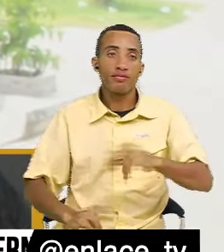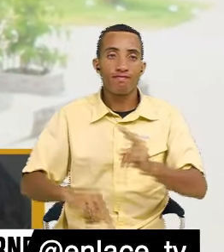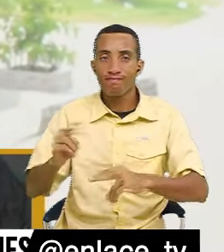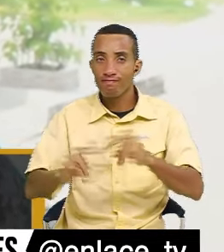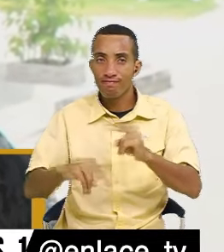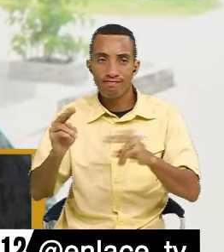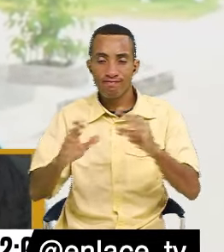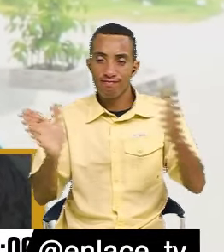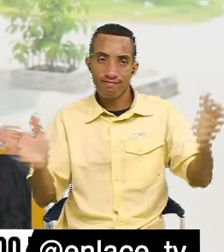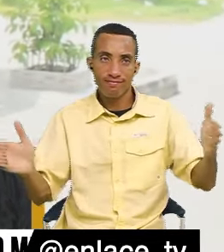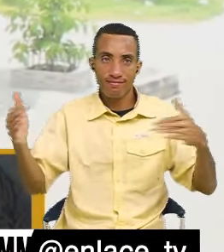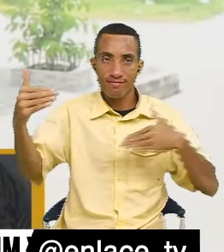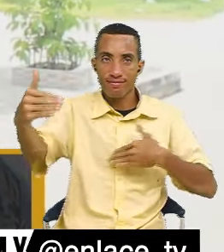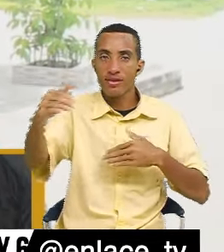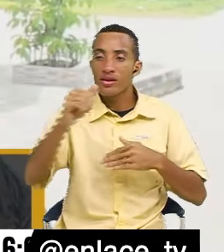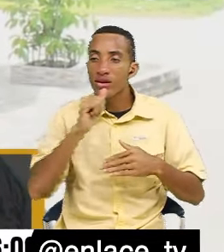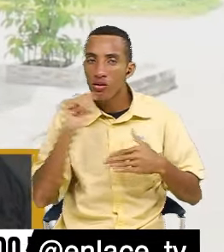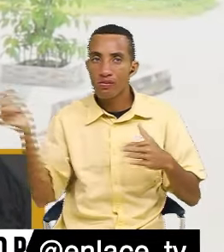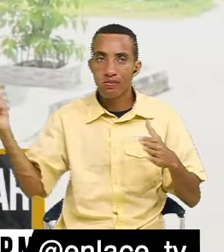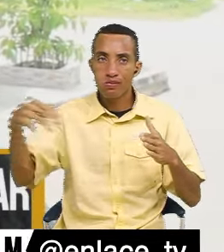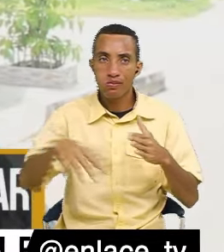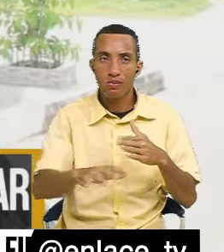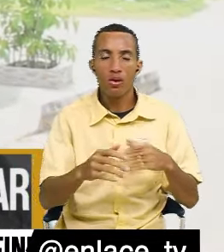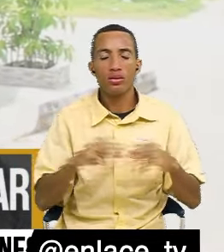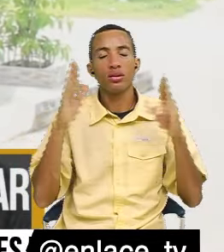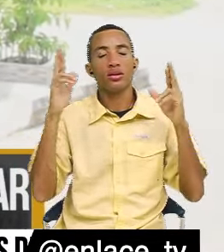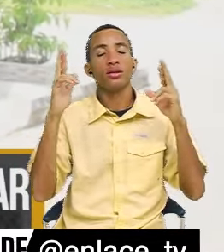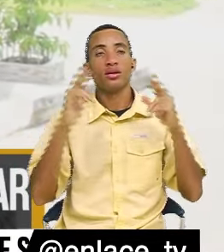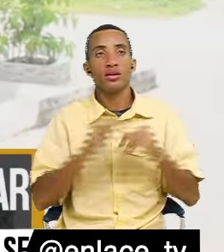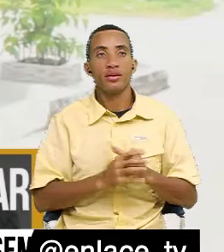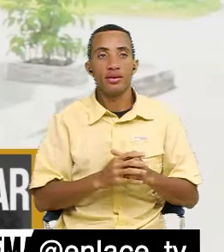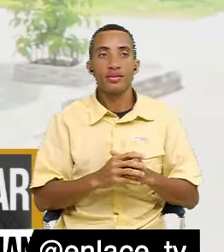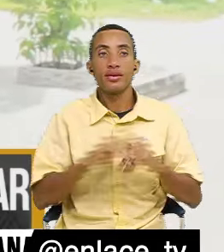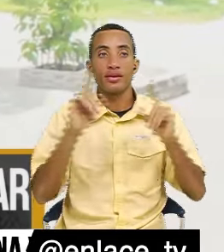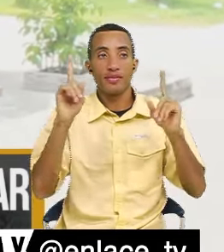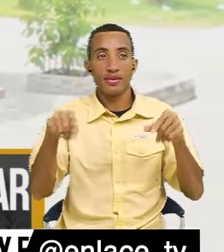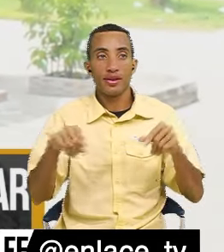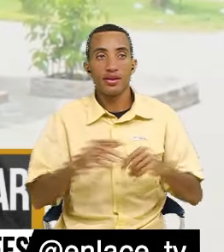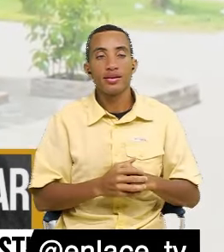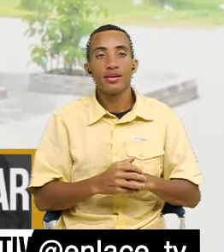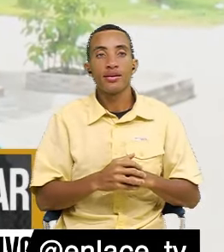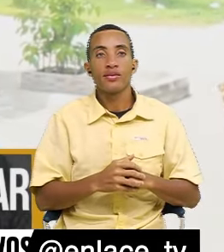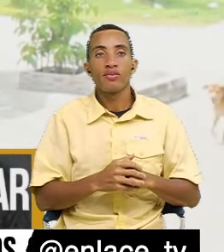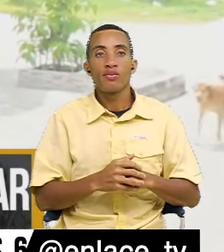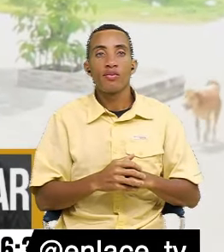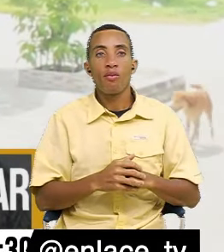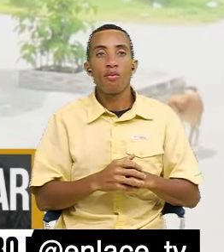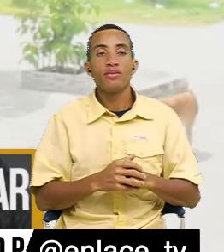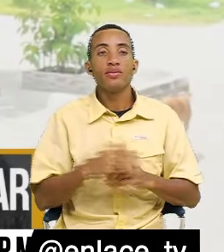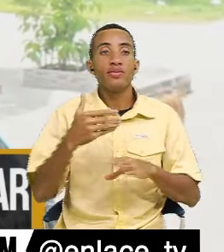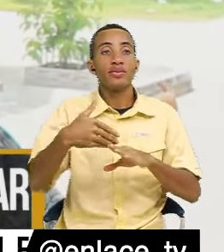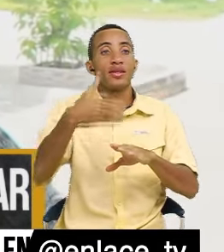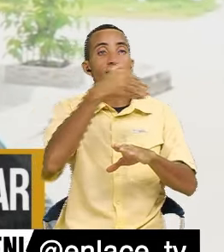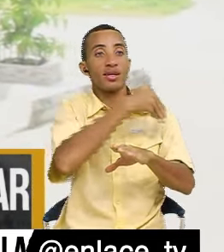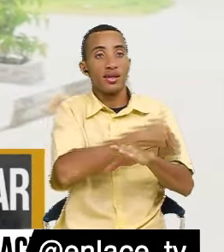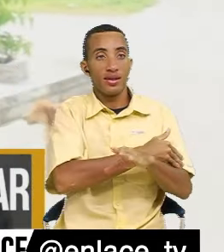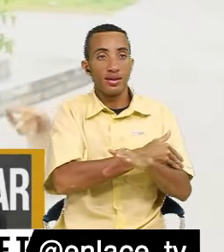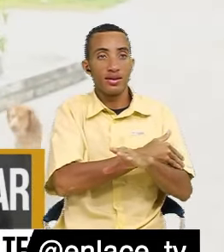esperando con tanto esmero se hicieran ahora en la manera en que las estábamos solicitando, porque antes de ser